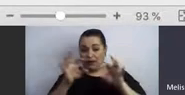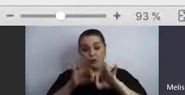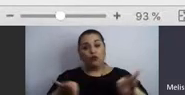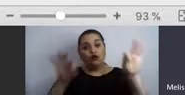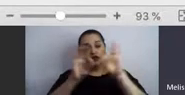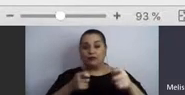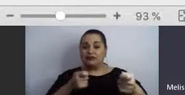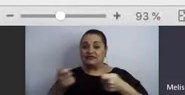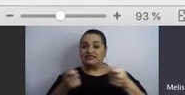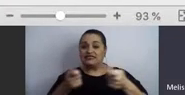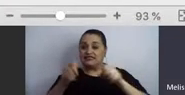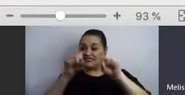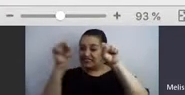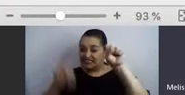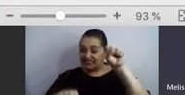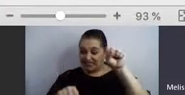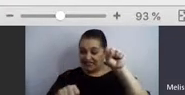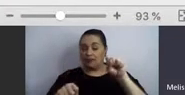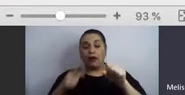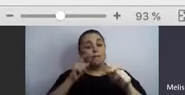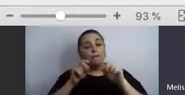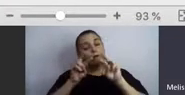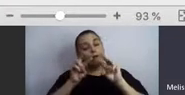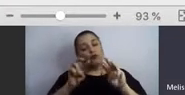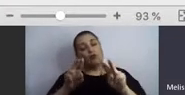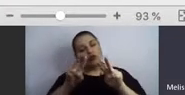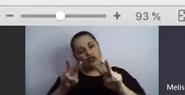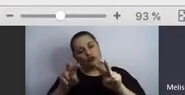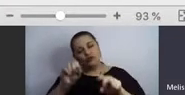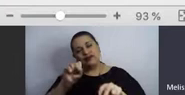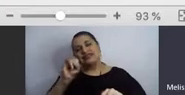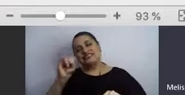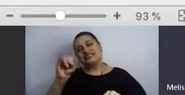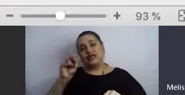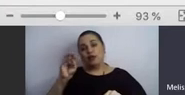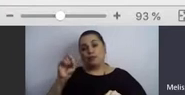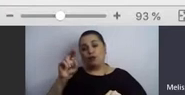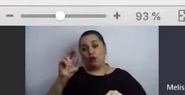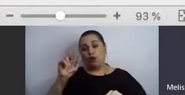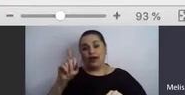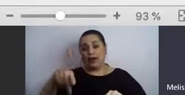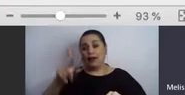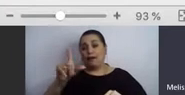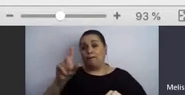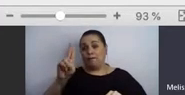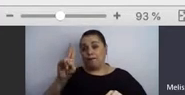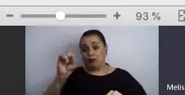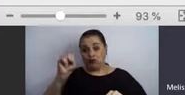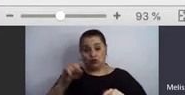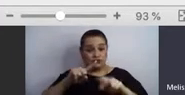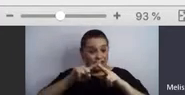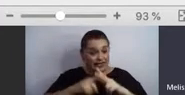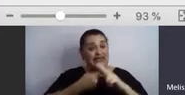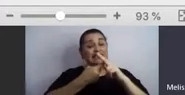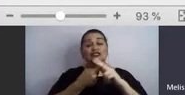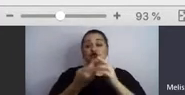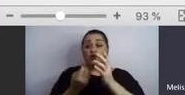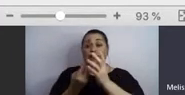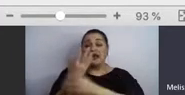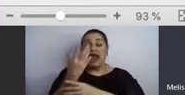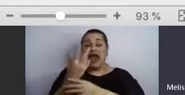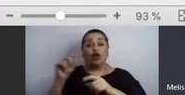de monitoreo del CIMORE Plus. Sabemos que, bueno, el CIMORE en sus inicios, cuando fue creado desde